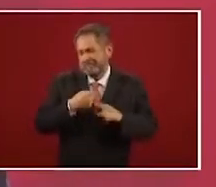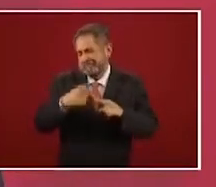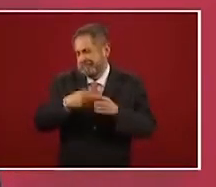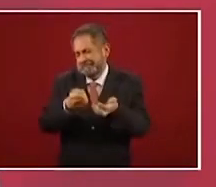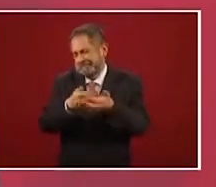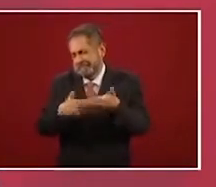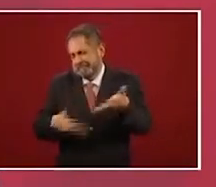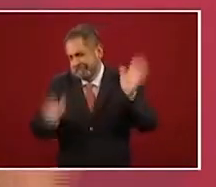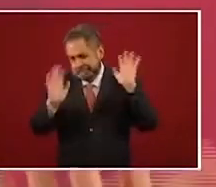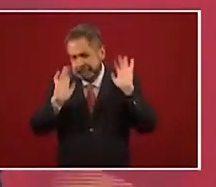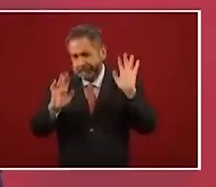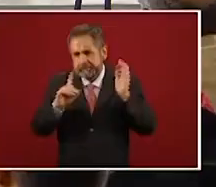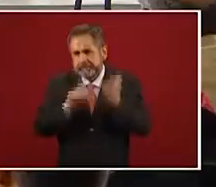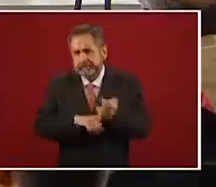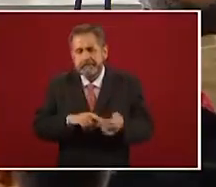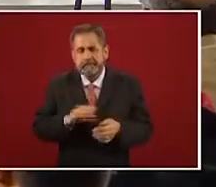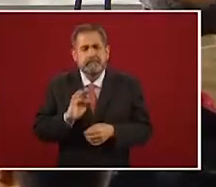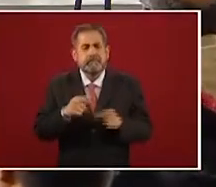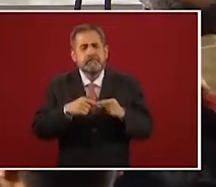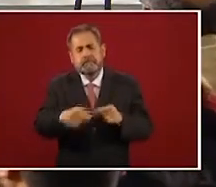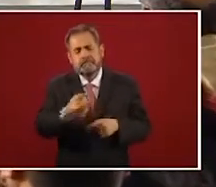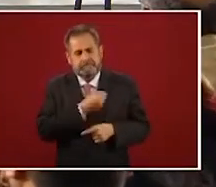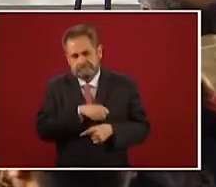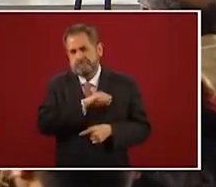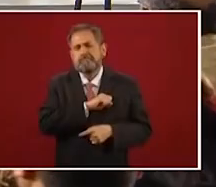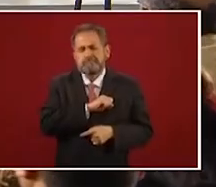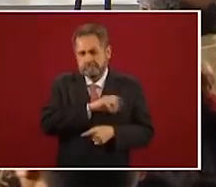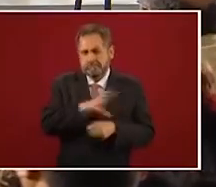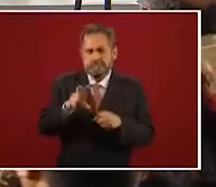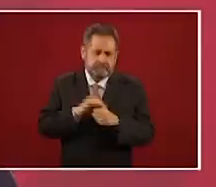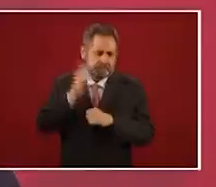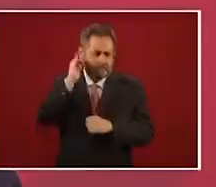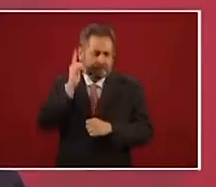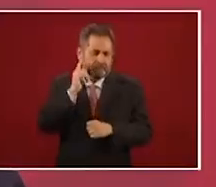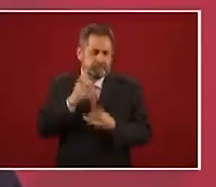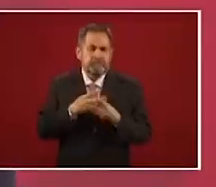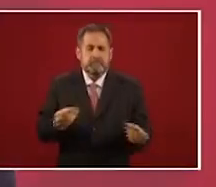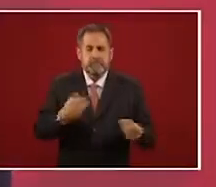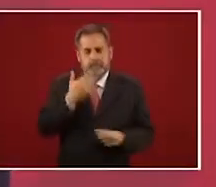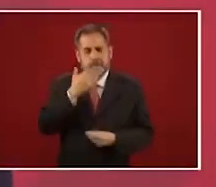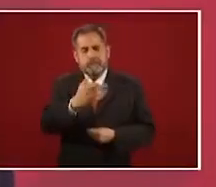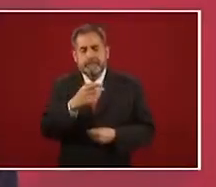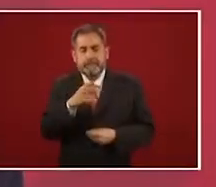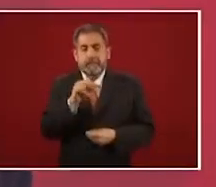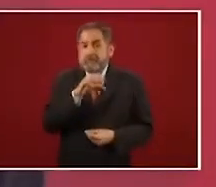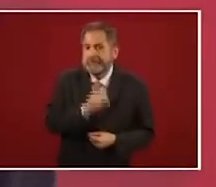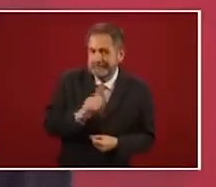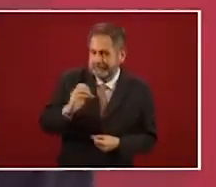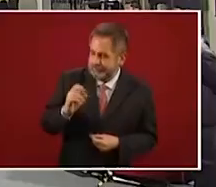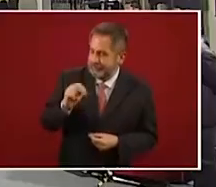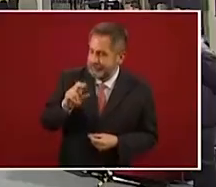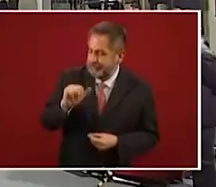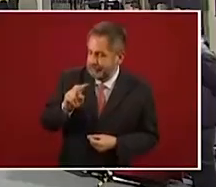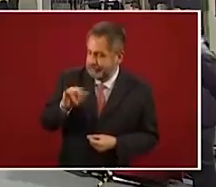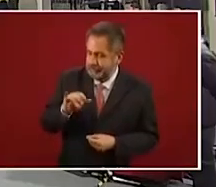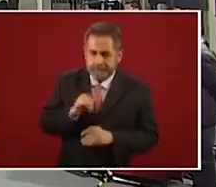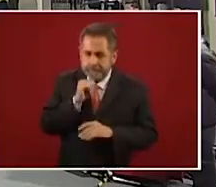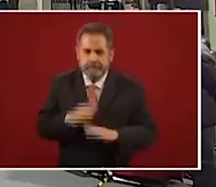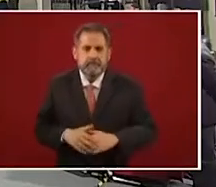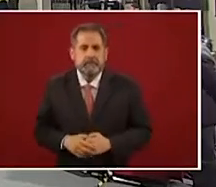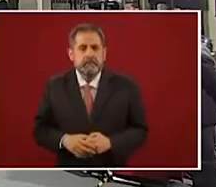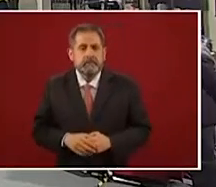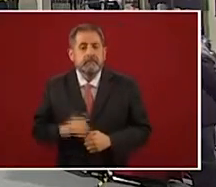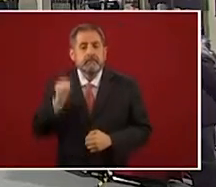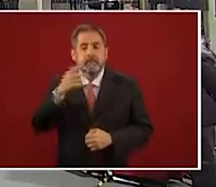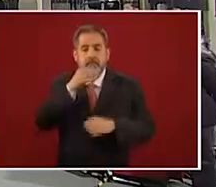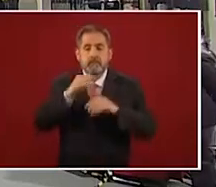centenares de virus, lo más probable es que se recupere pronto, y le deseamos buena recuperación al profesor. ¿Algún mensaje a la